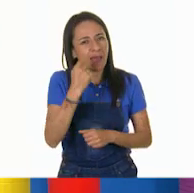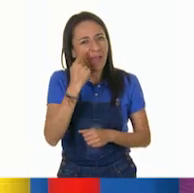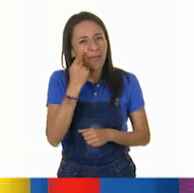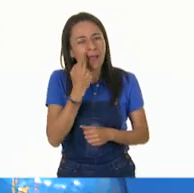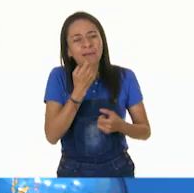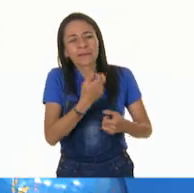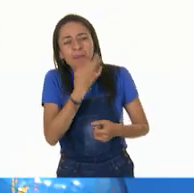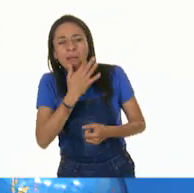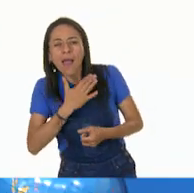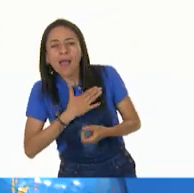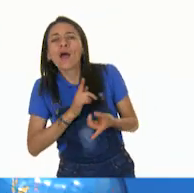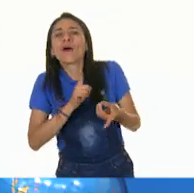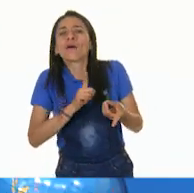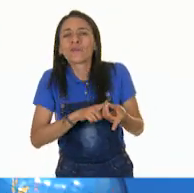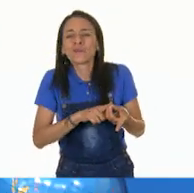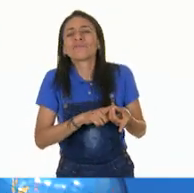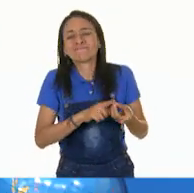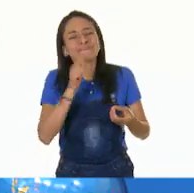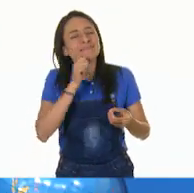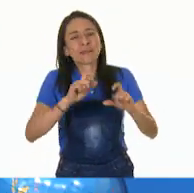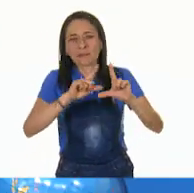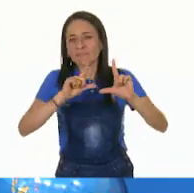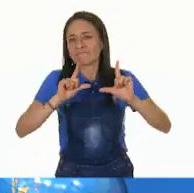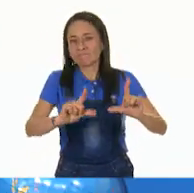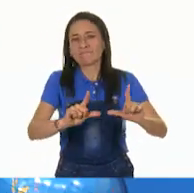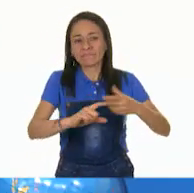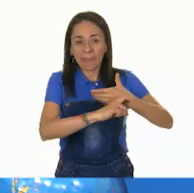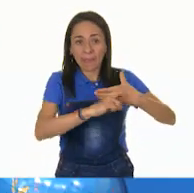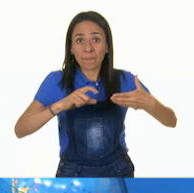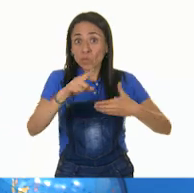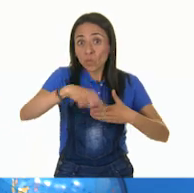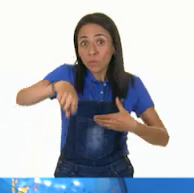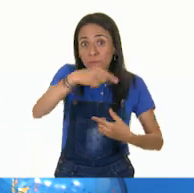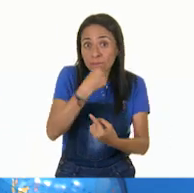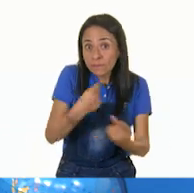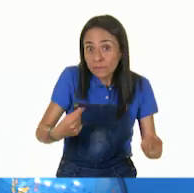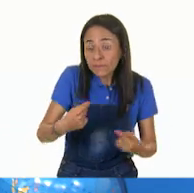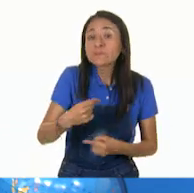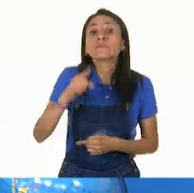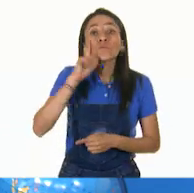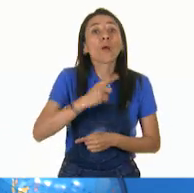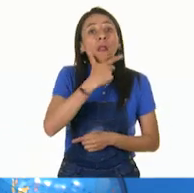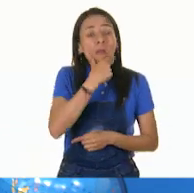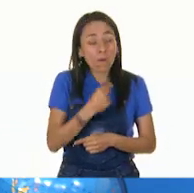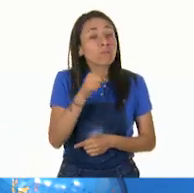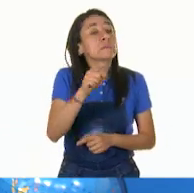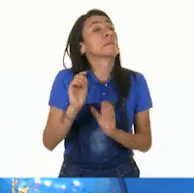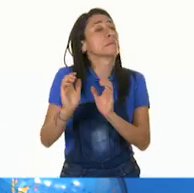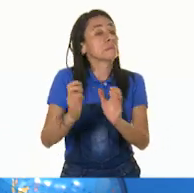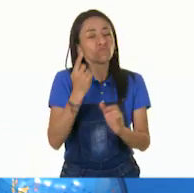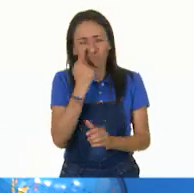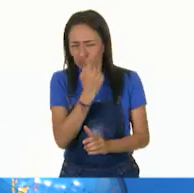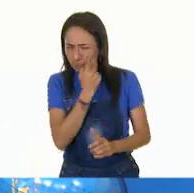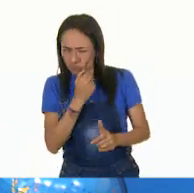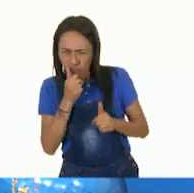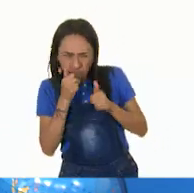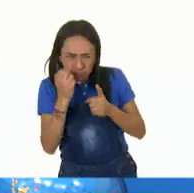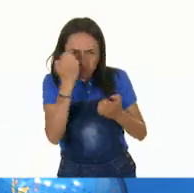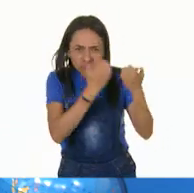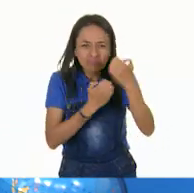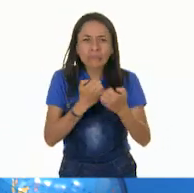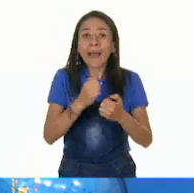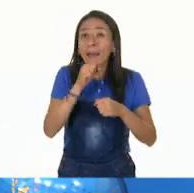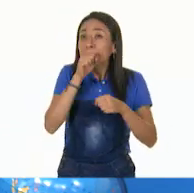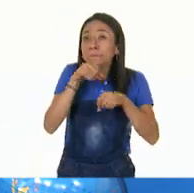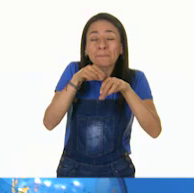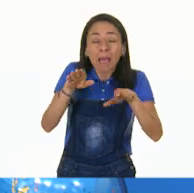ustedes en casa niñas y niños tienen que ser muy observadores y observadores no se dejen cautivar por la publicidad revisen